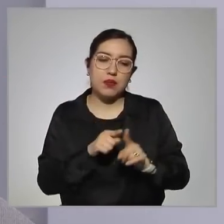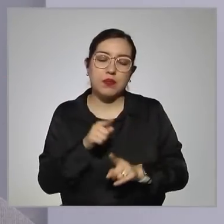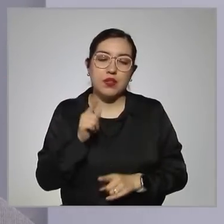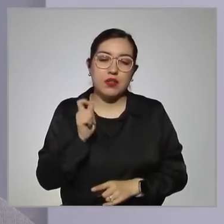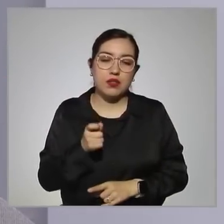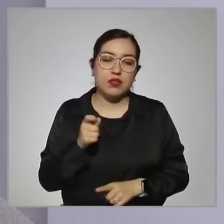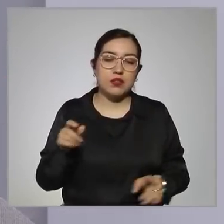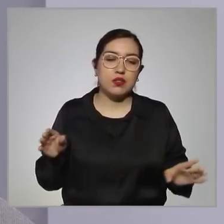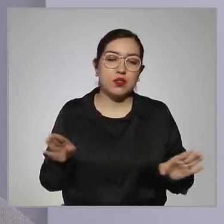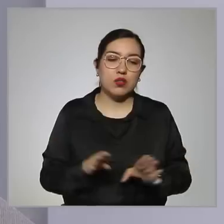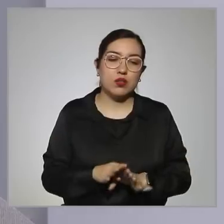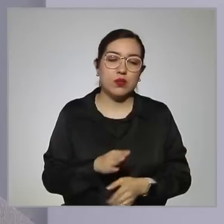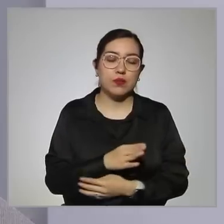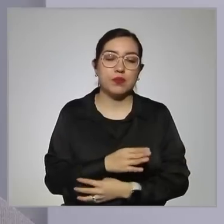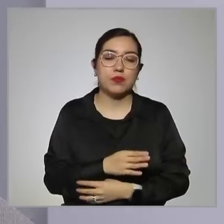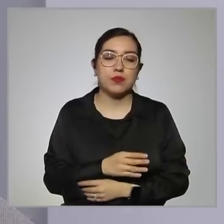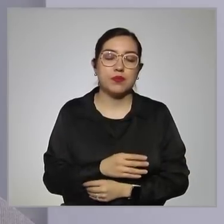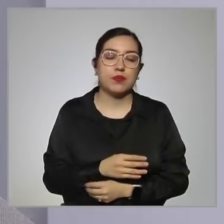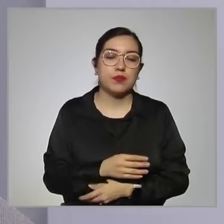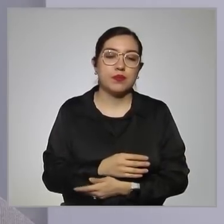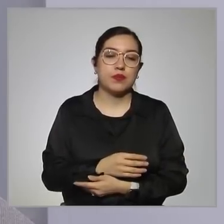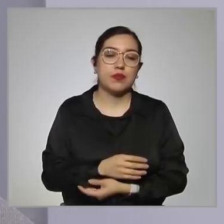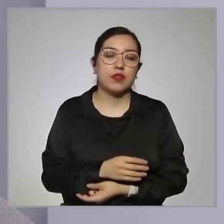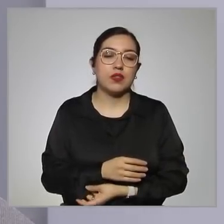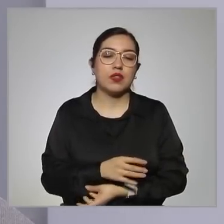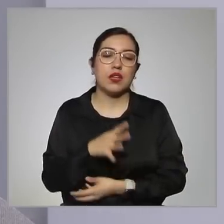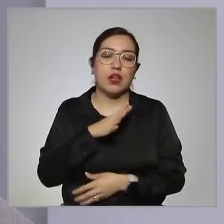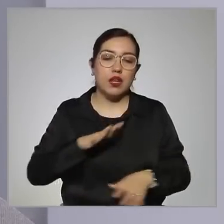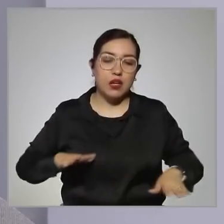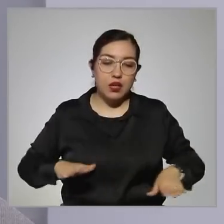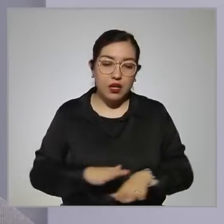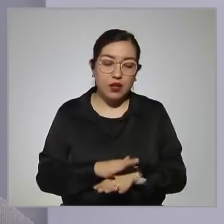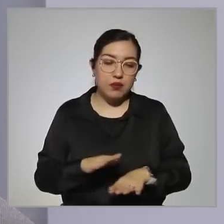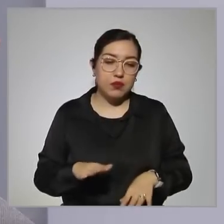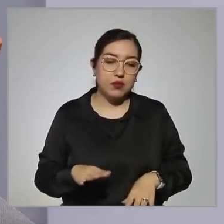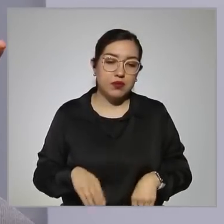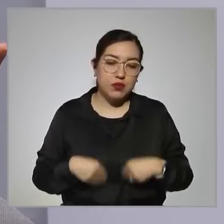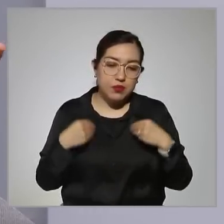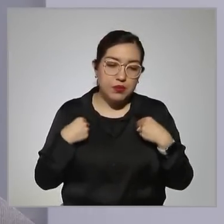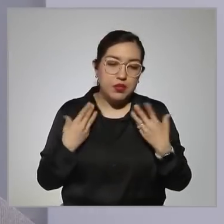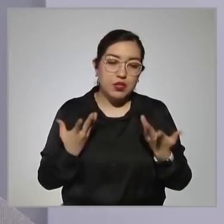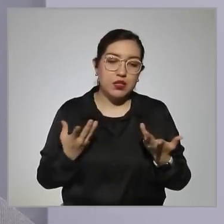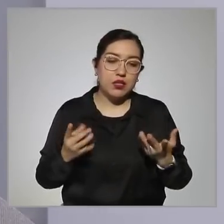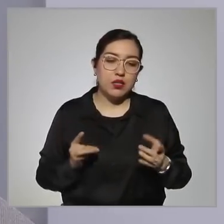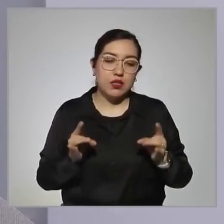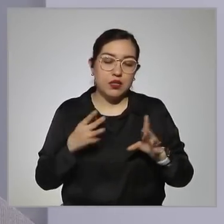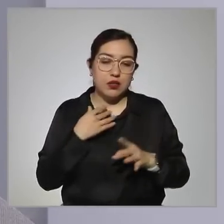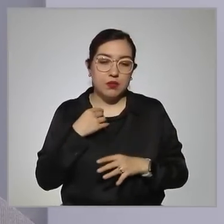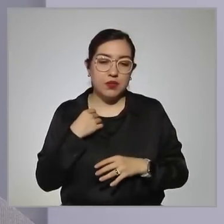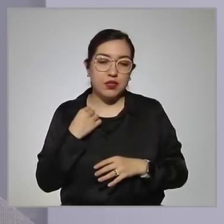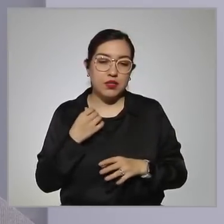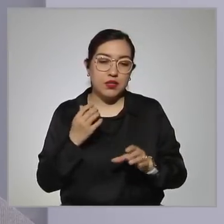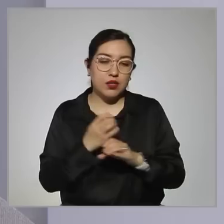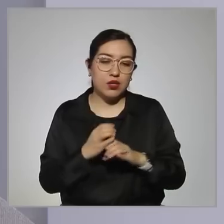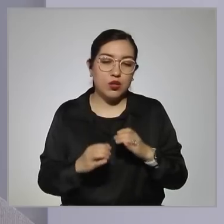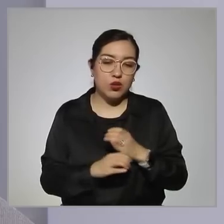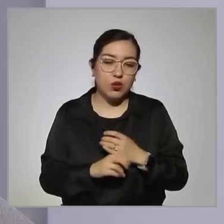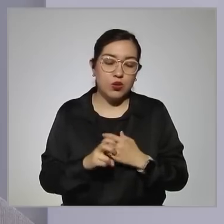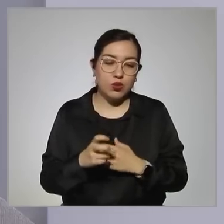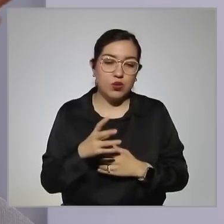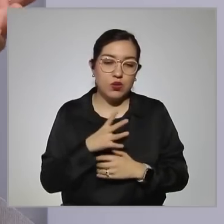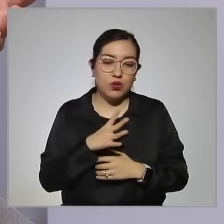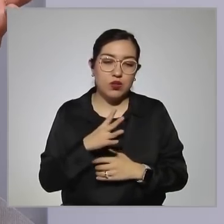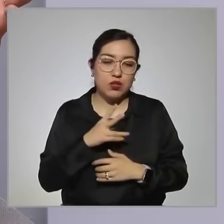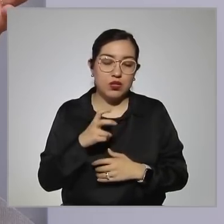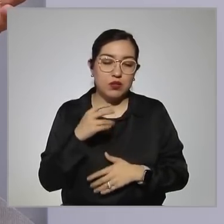que los cambios forman parte de la dinámica de vida, que hay situaciones que no se darán como nosotras o nosotros lo esperamos,